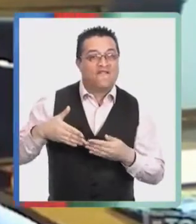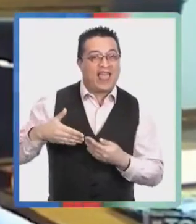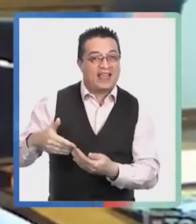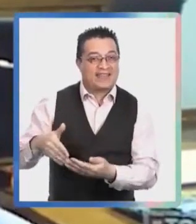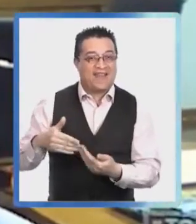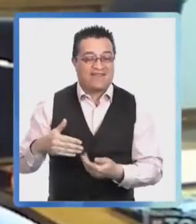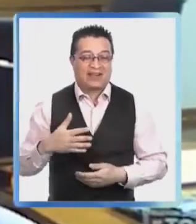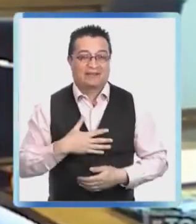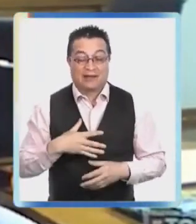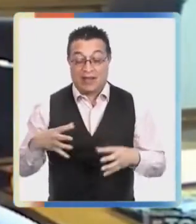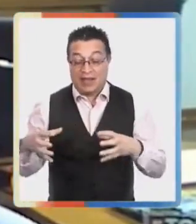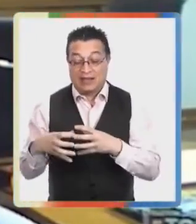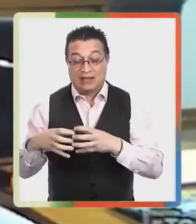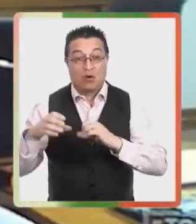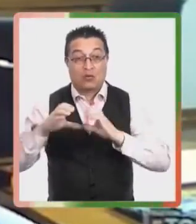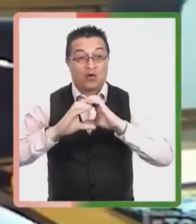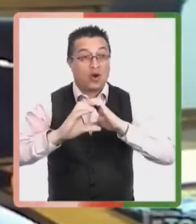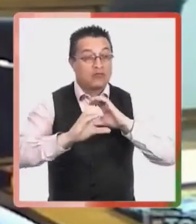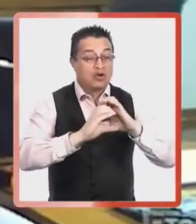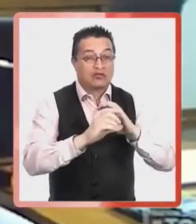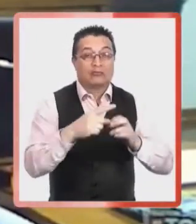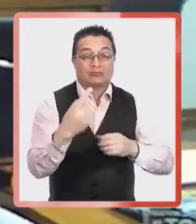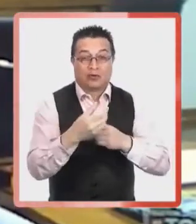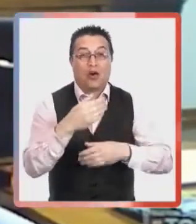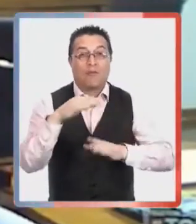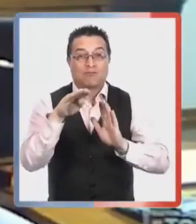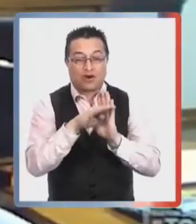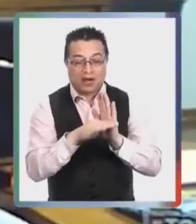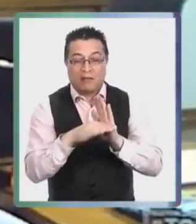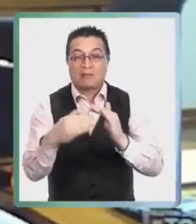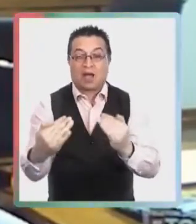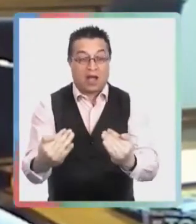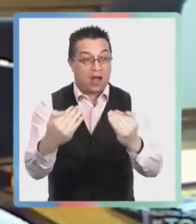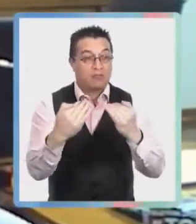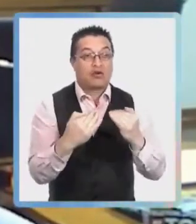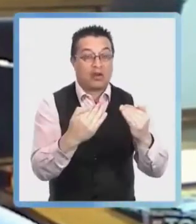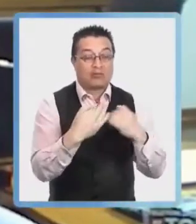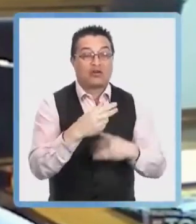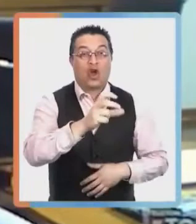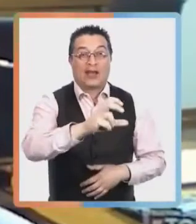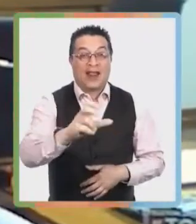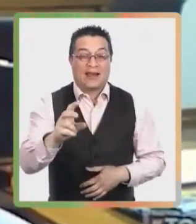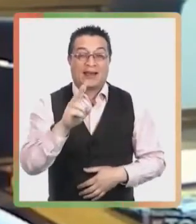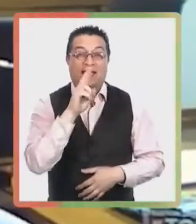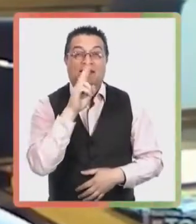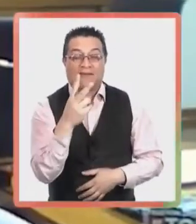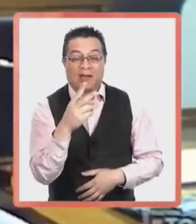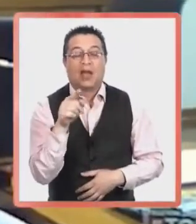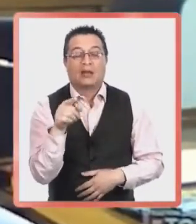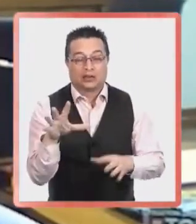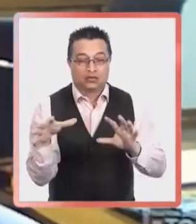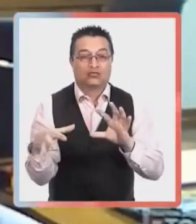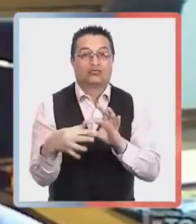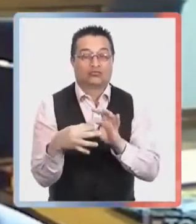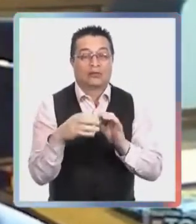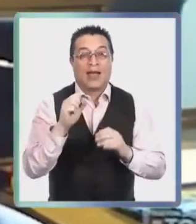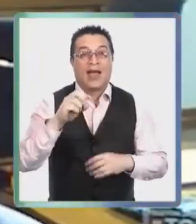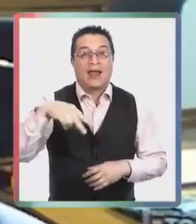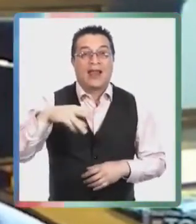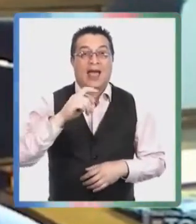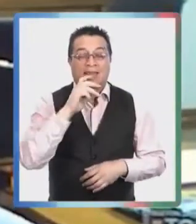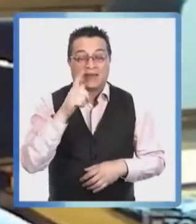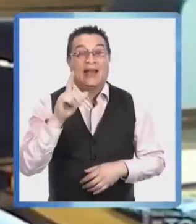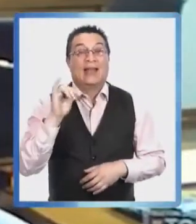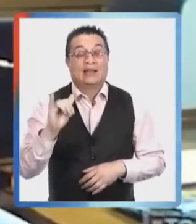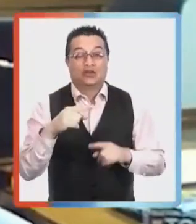flexibles y este equipo de comunicaciones y producción del programa con el apoyo de los canales de televisión y en conjunto